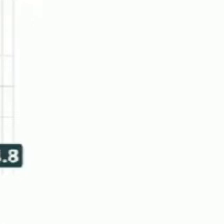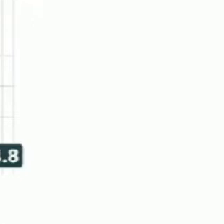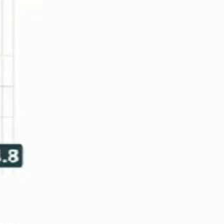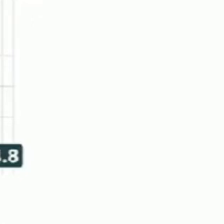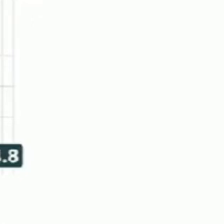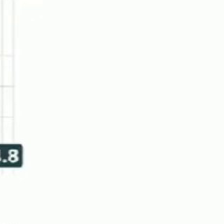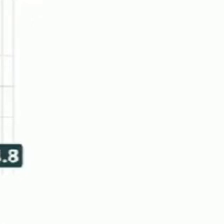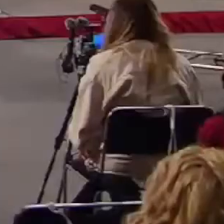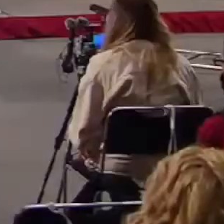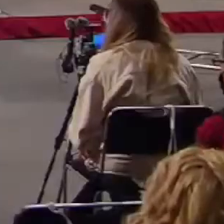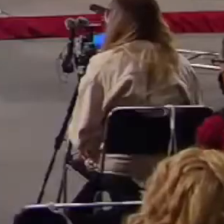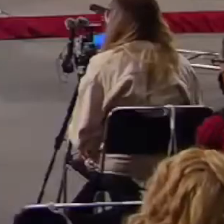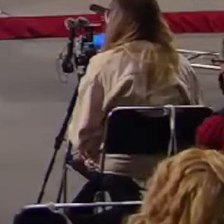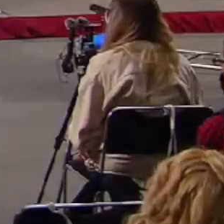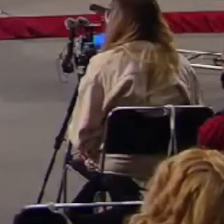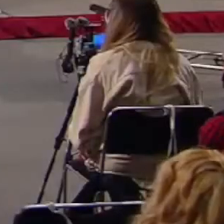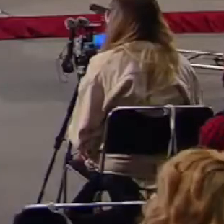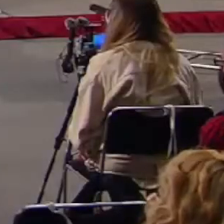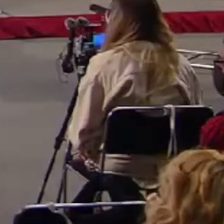tendrás.